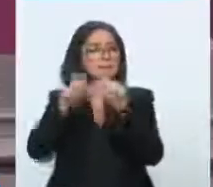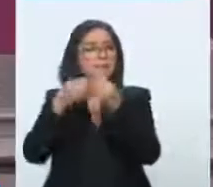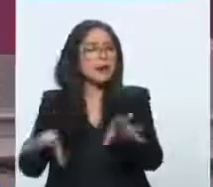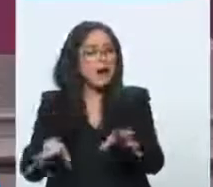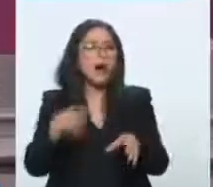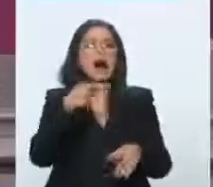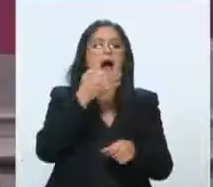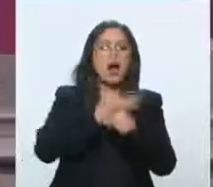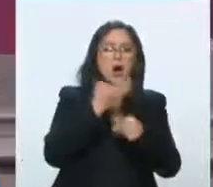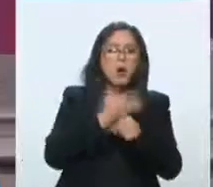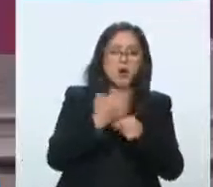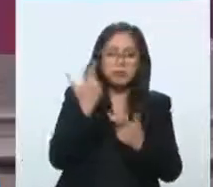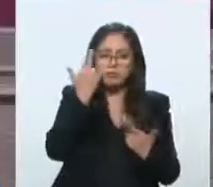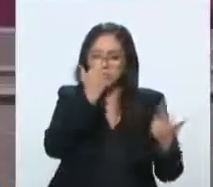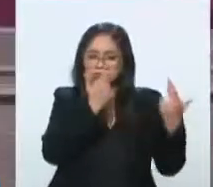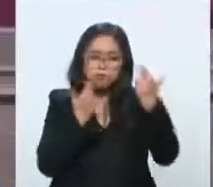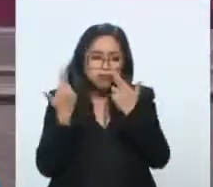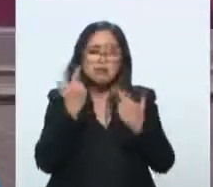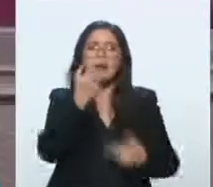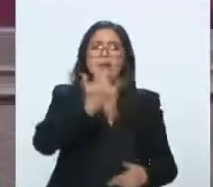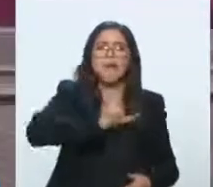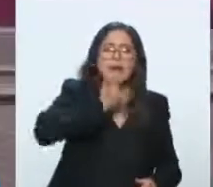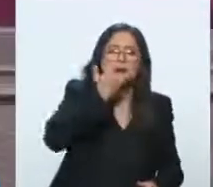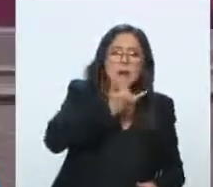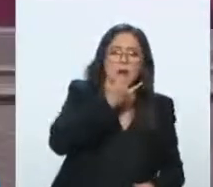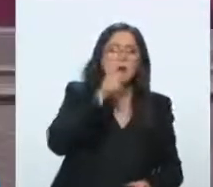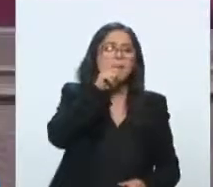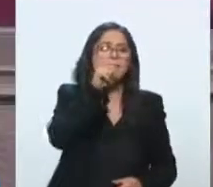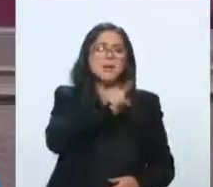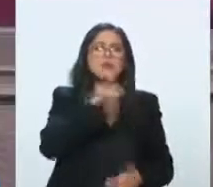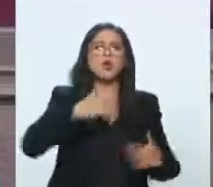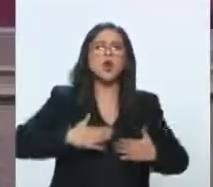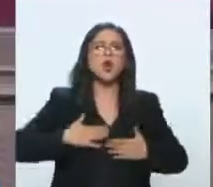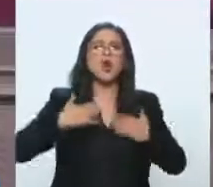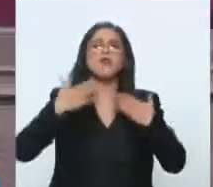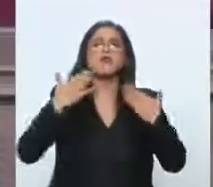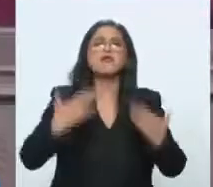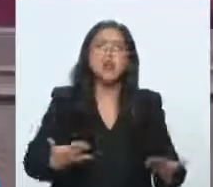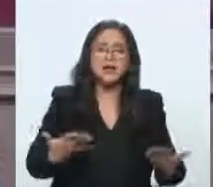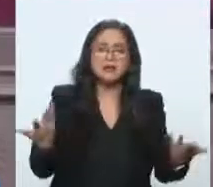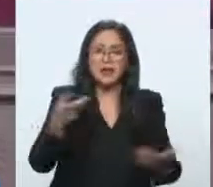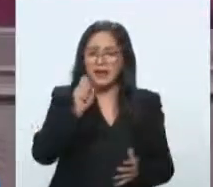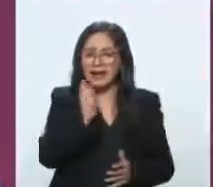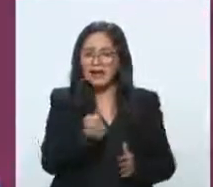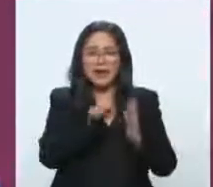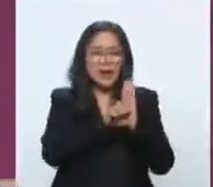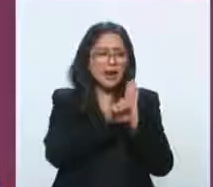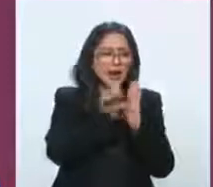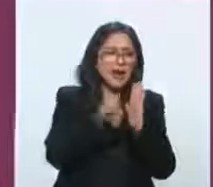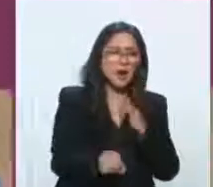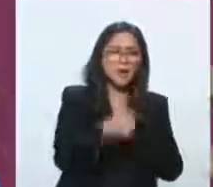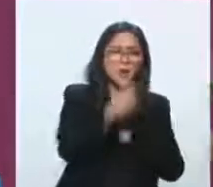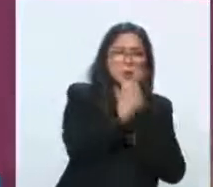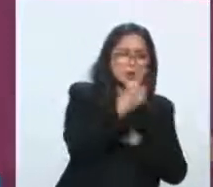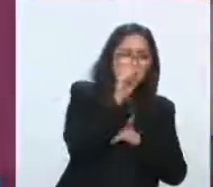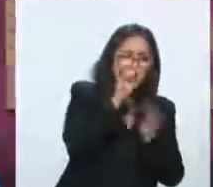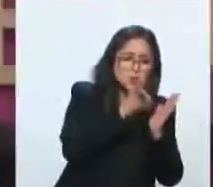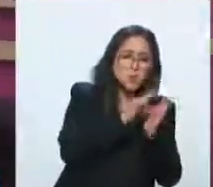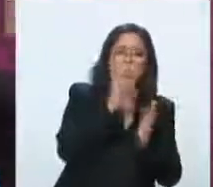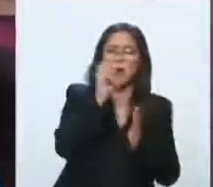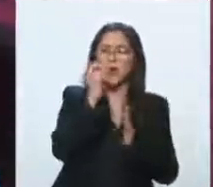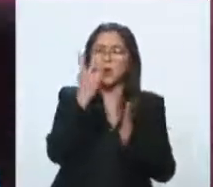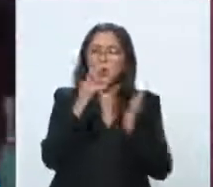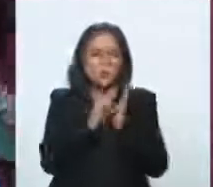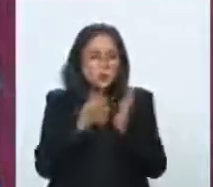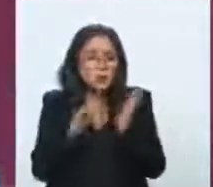y márgenes de error e intervalos de confianza, pues en realidad una diferencia de 1 punto, 2 puntos no necesariamente te